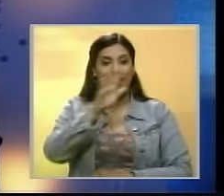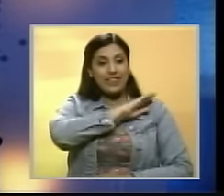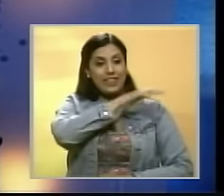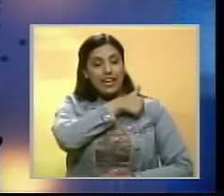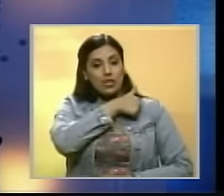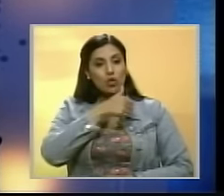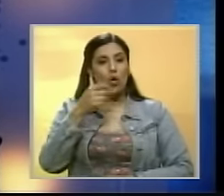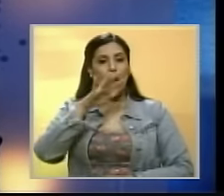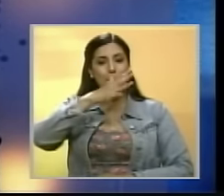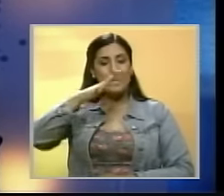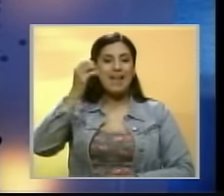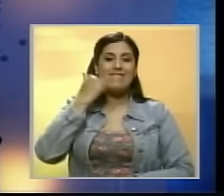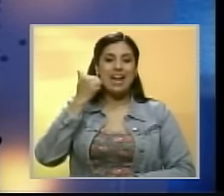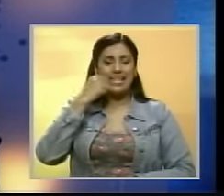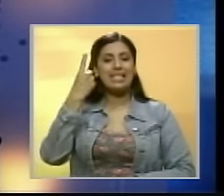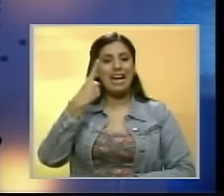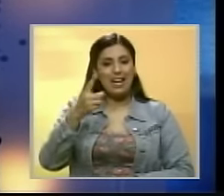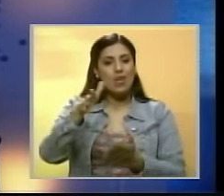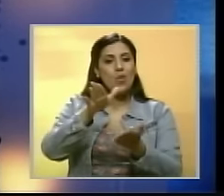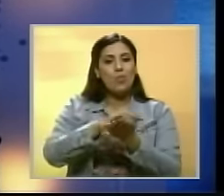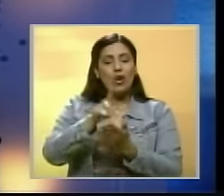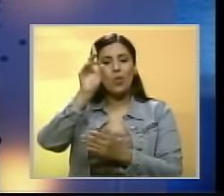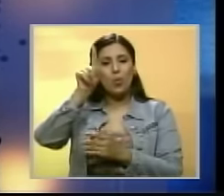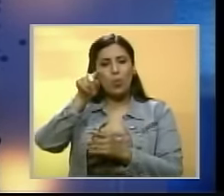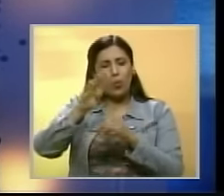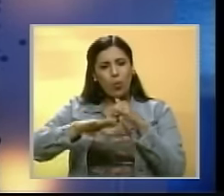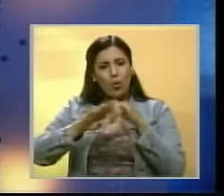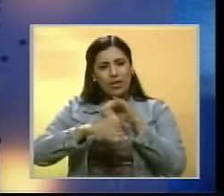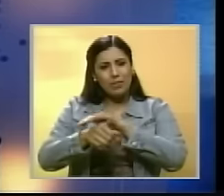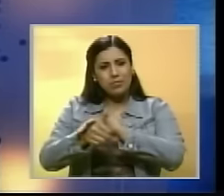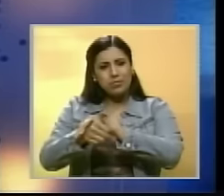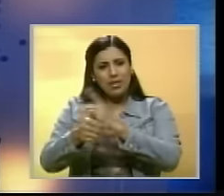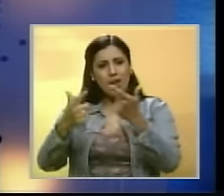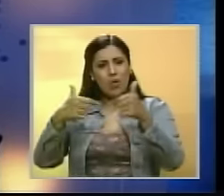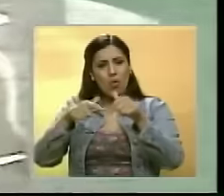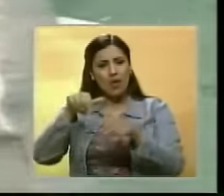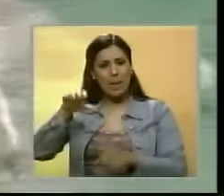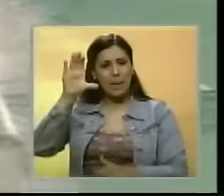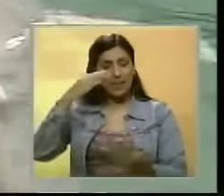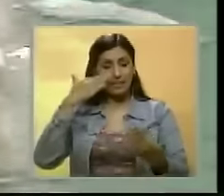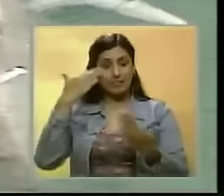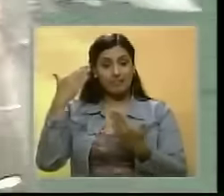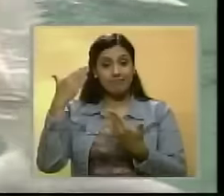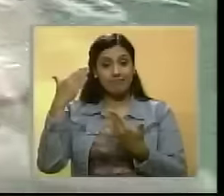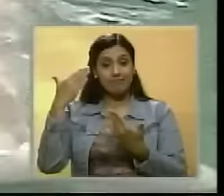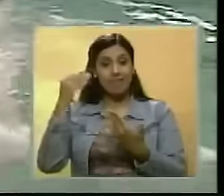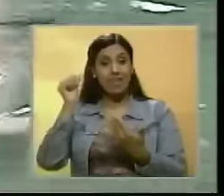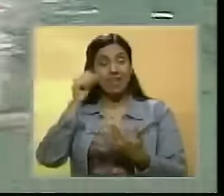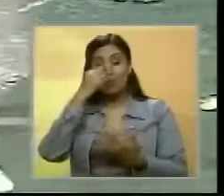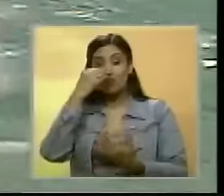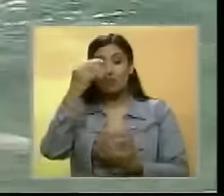del acuario de valencia confirmó la muerte de la última tonina que quedaba en cautiverio en el país da Lila de aproximadamente